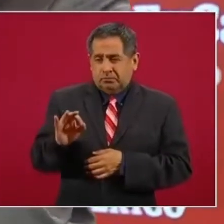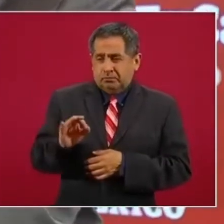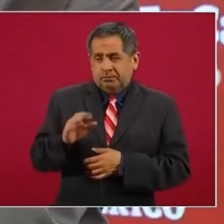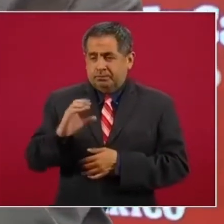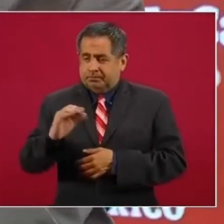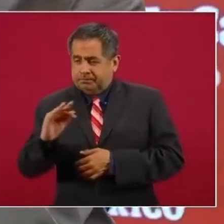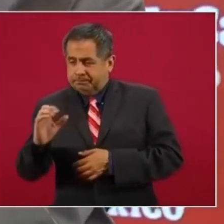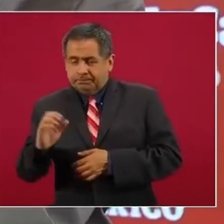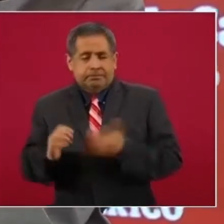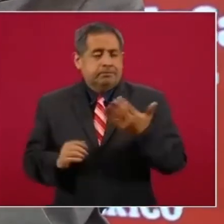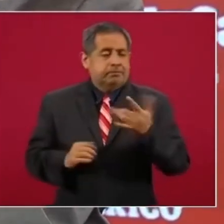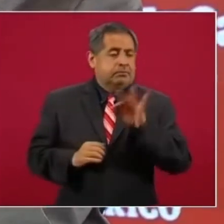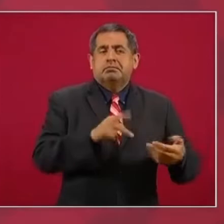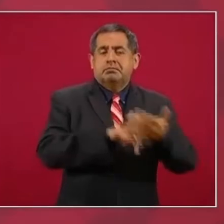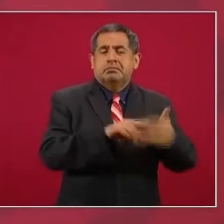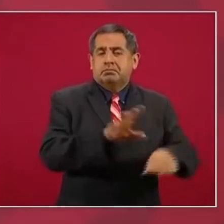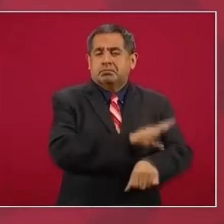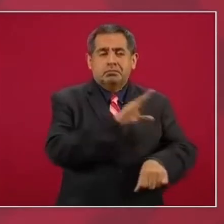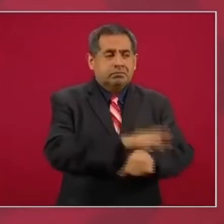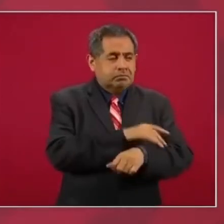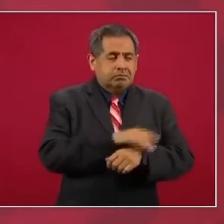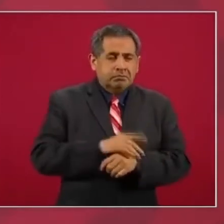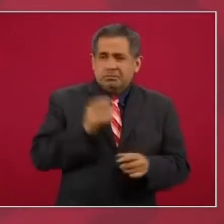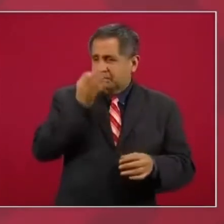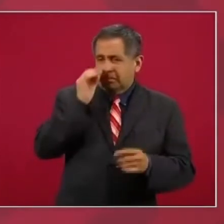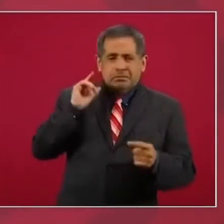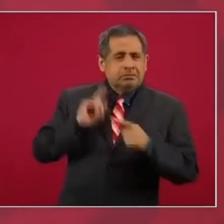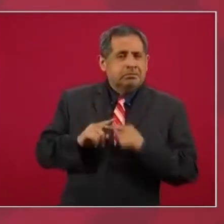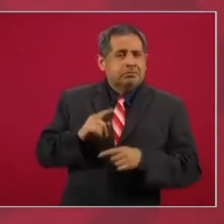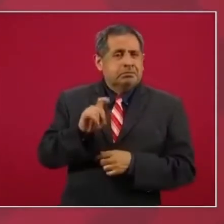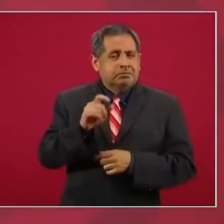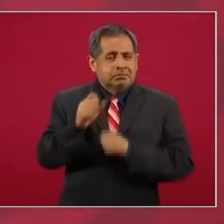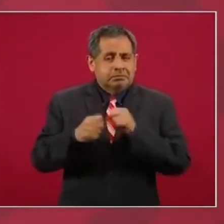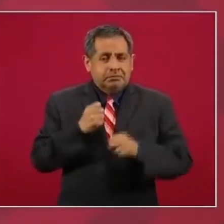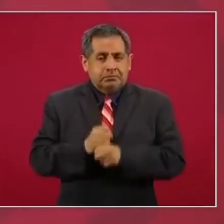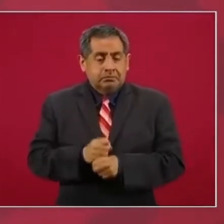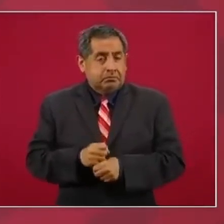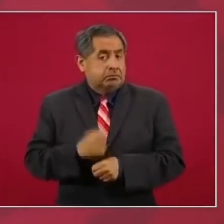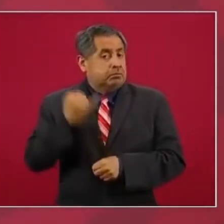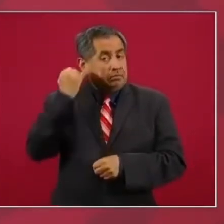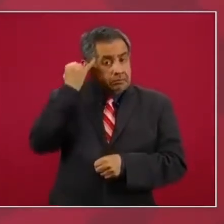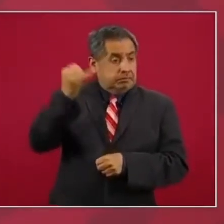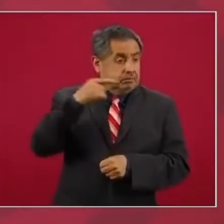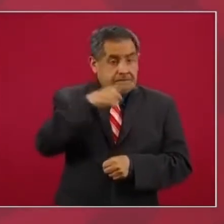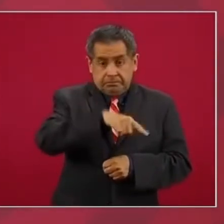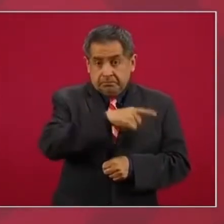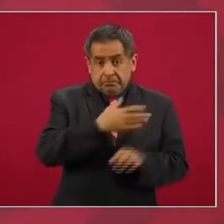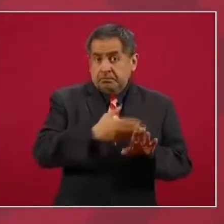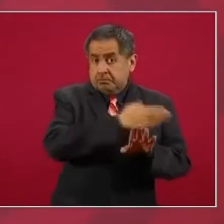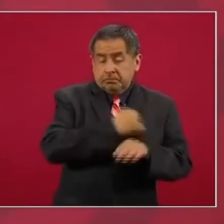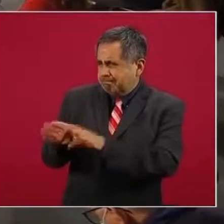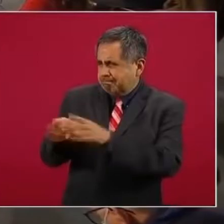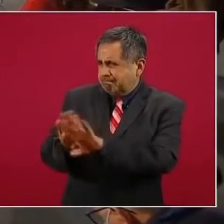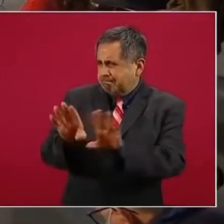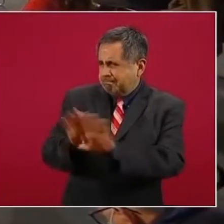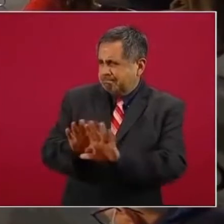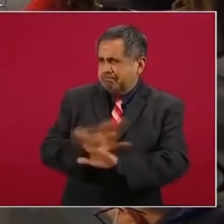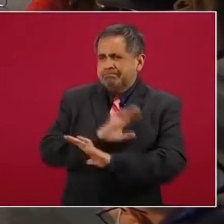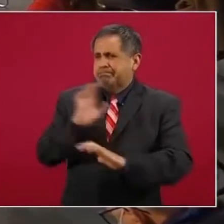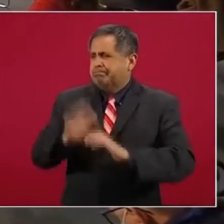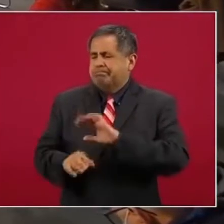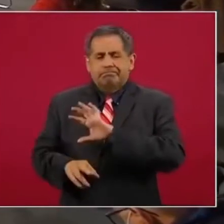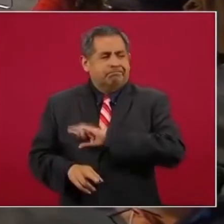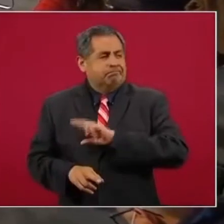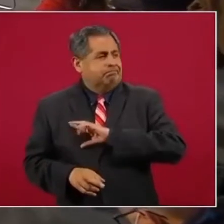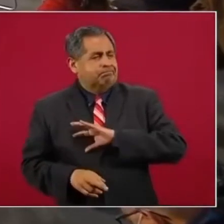eléctrica en 20 años. Y el propósito era ir cerrando todas las plantas de la Comisión Federal de Electricidad.